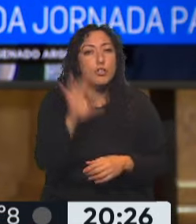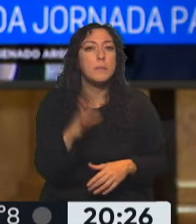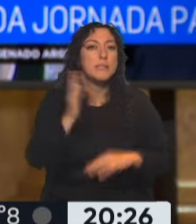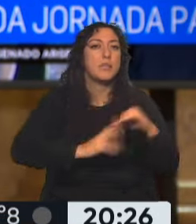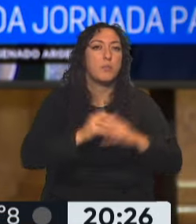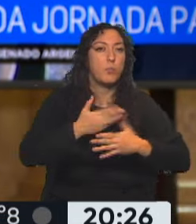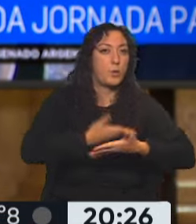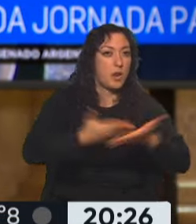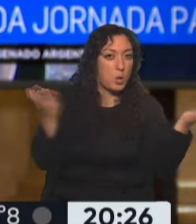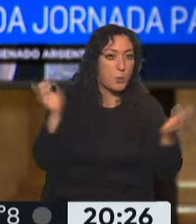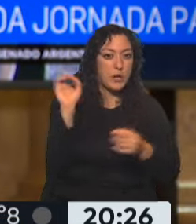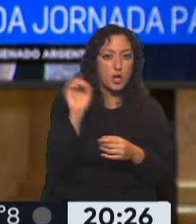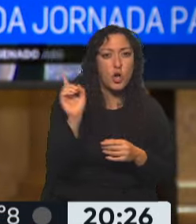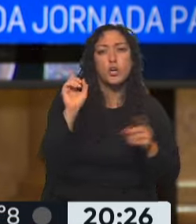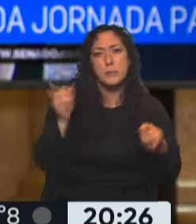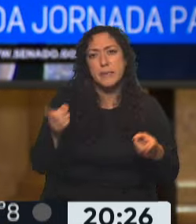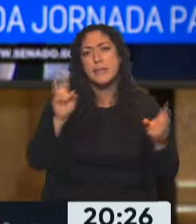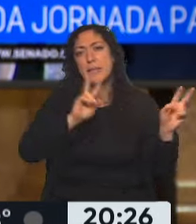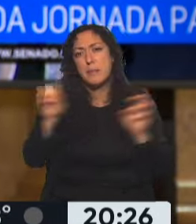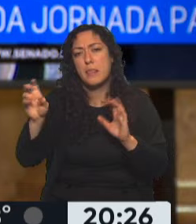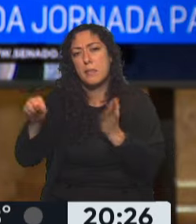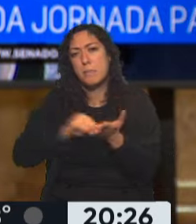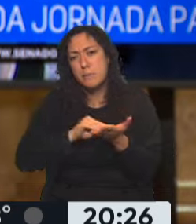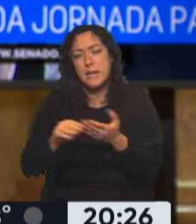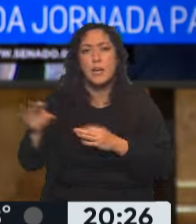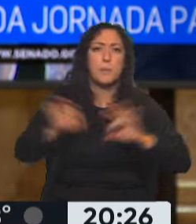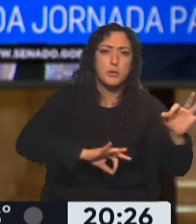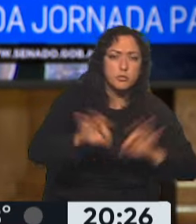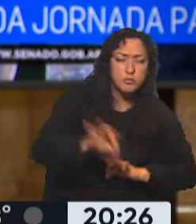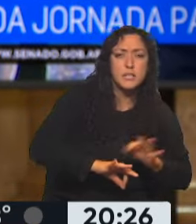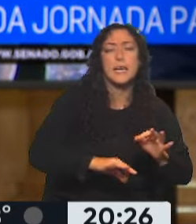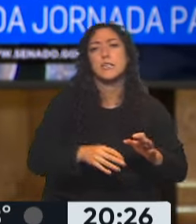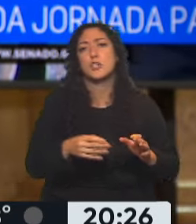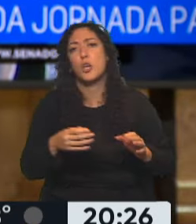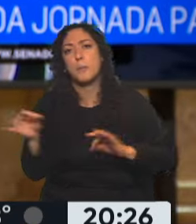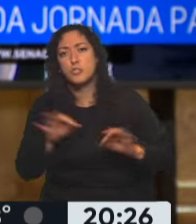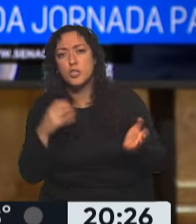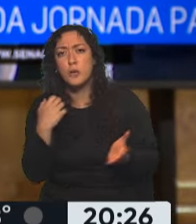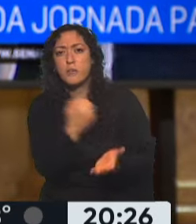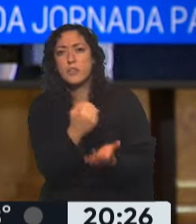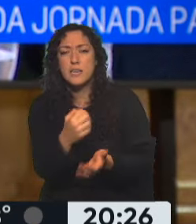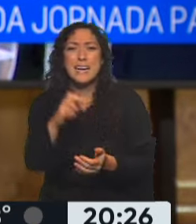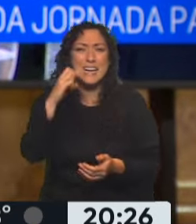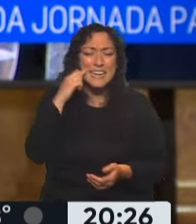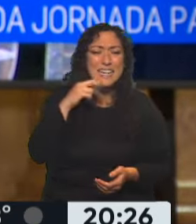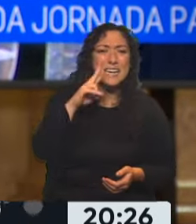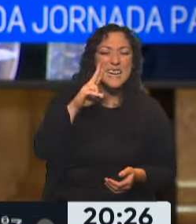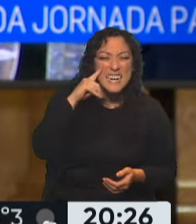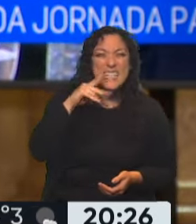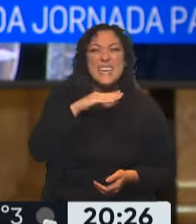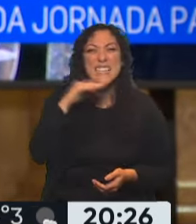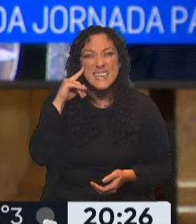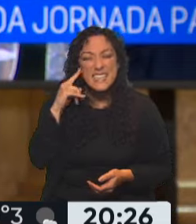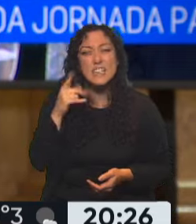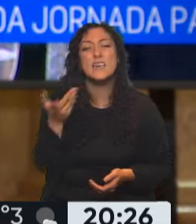Después tenemos la cuestión del empleo, después tenemos el tema de los emprendimientos y los financiamientos a los emprendimientos, tenemos el RIGI. Yo planteé